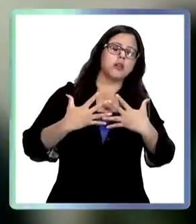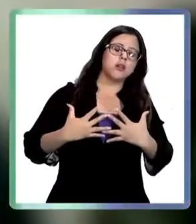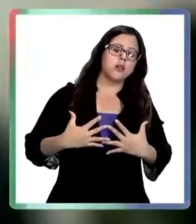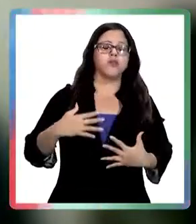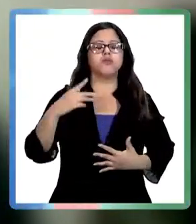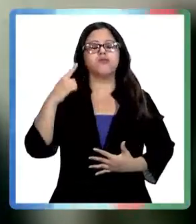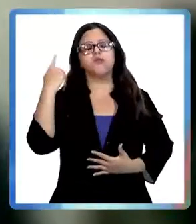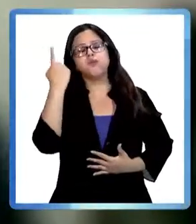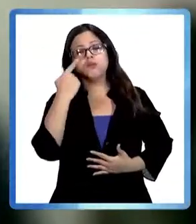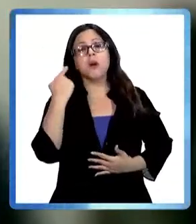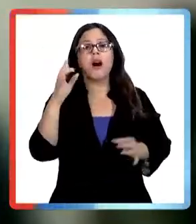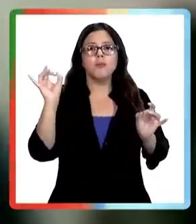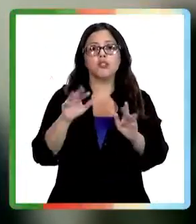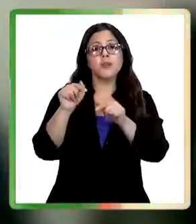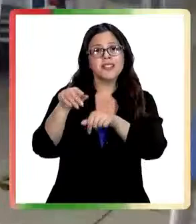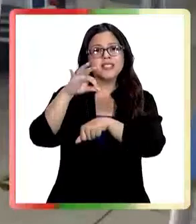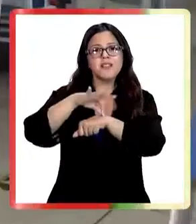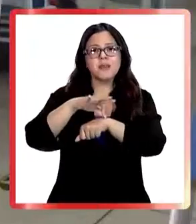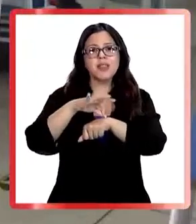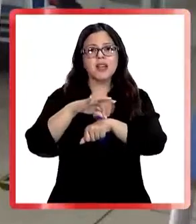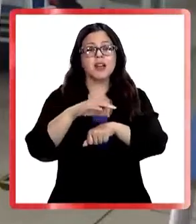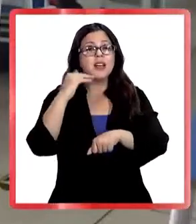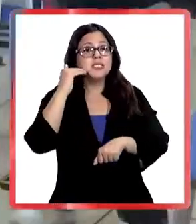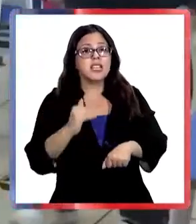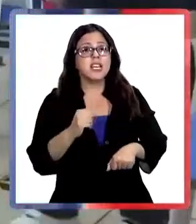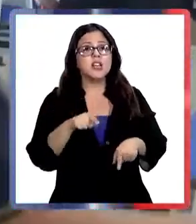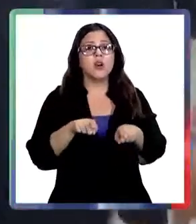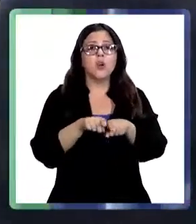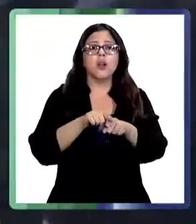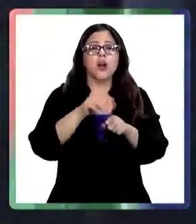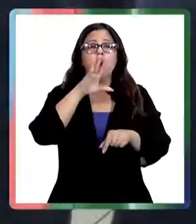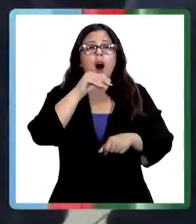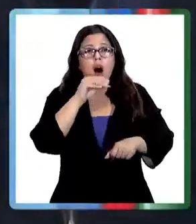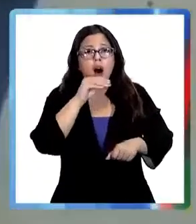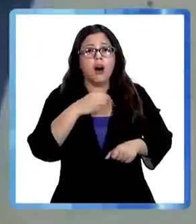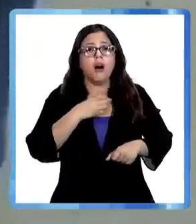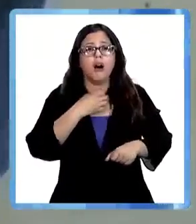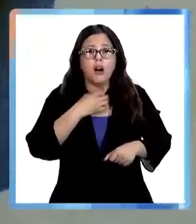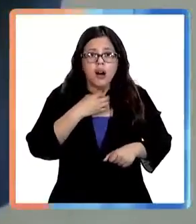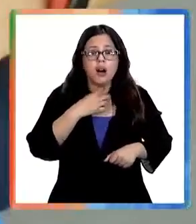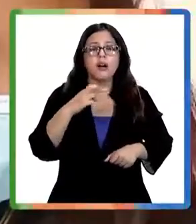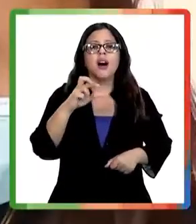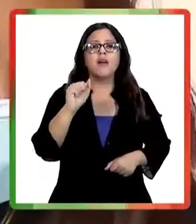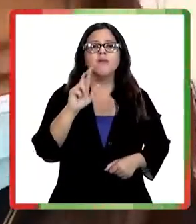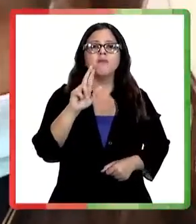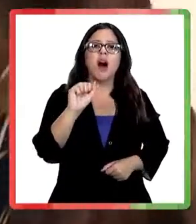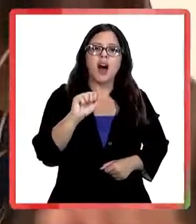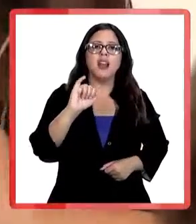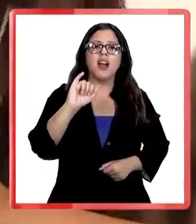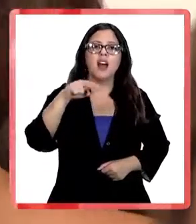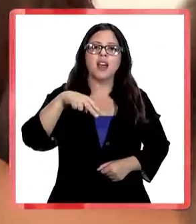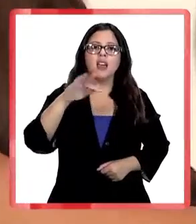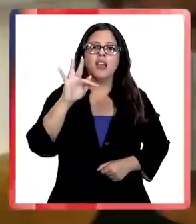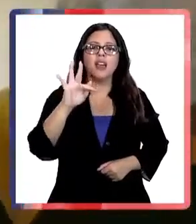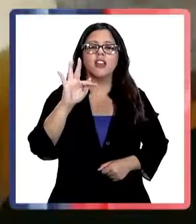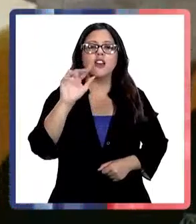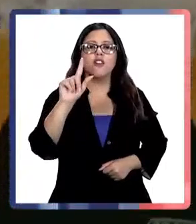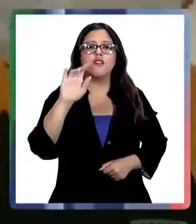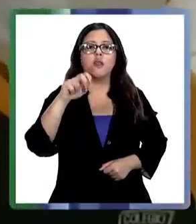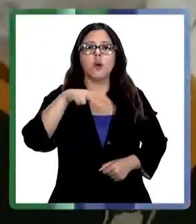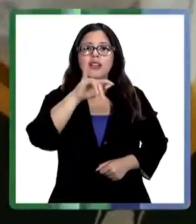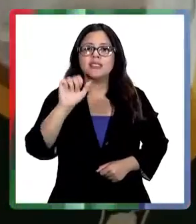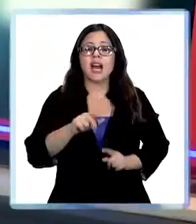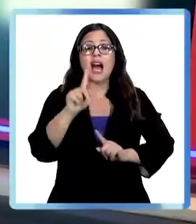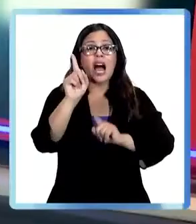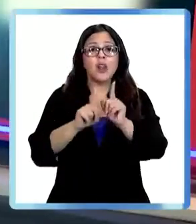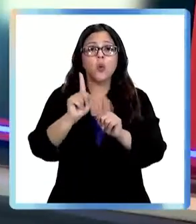probable es que eso sea una influenza. Si el niño está difónico, orienta más bien a un virus para influenza, y así. Hay síntomas comunes y hay algunos que nos